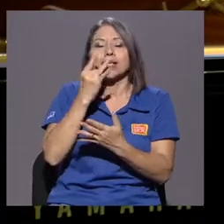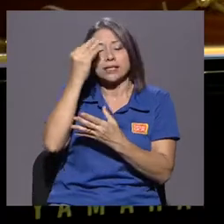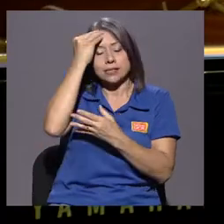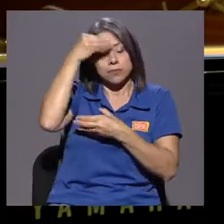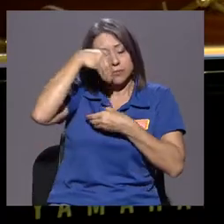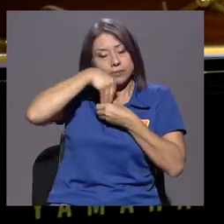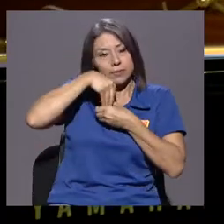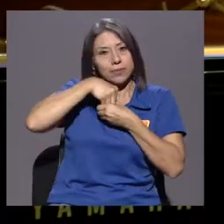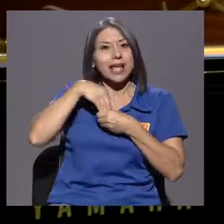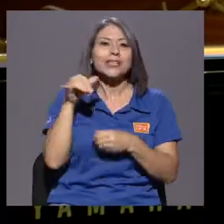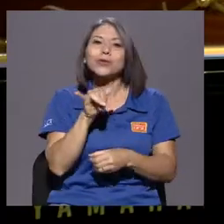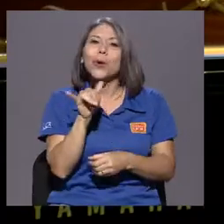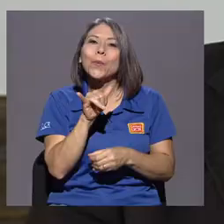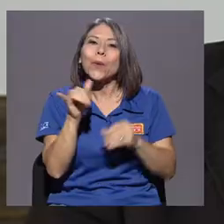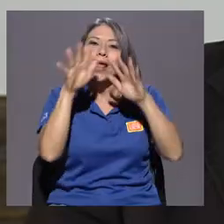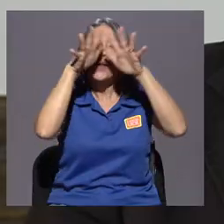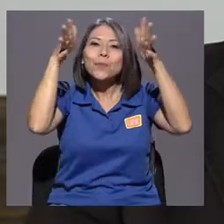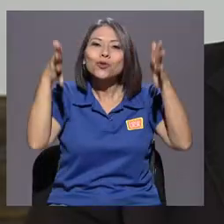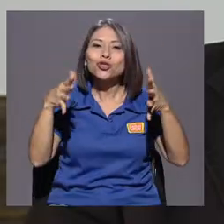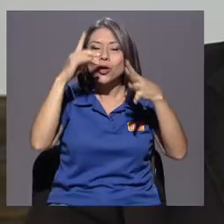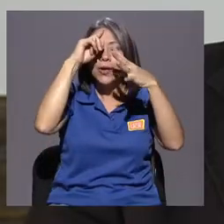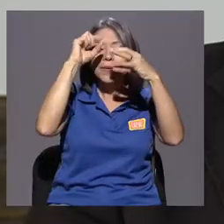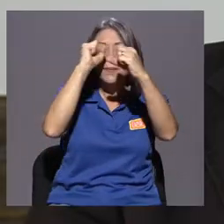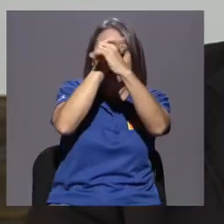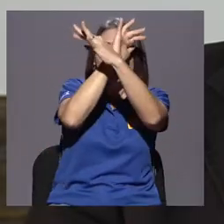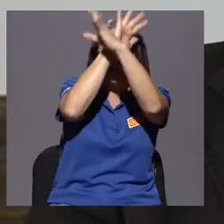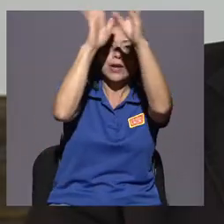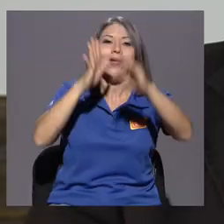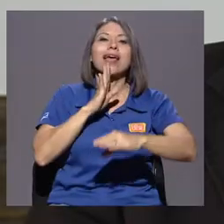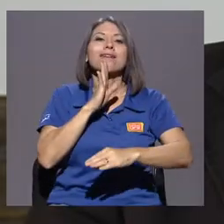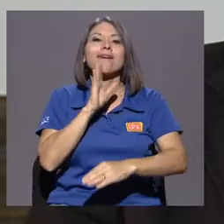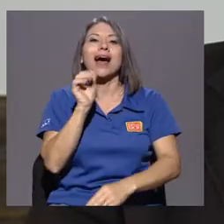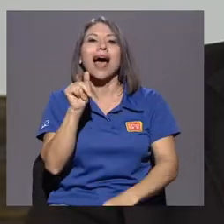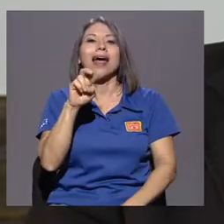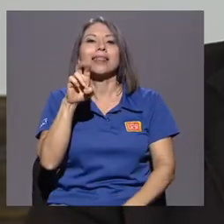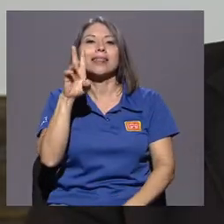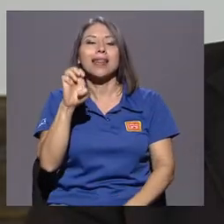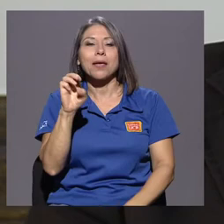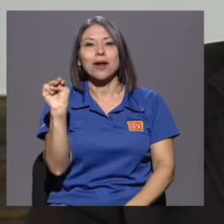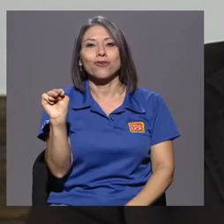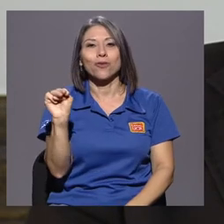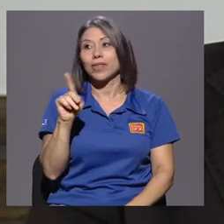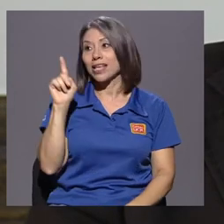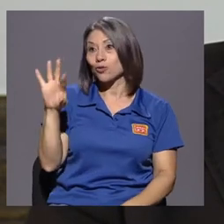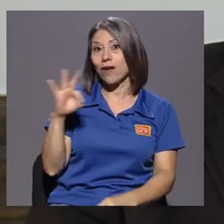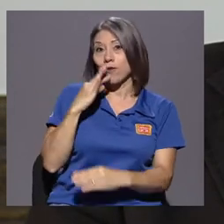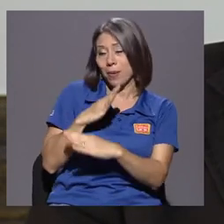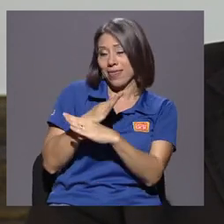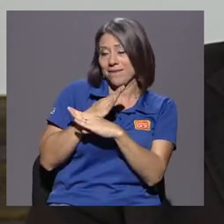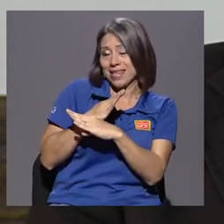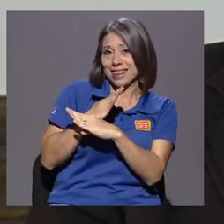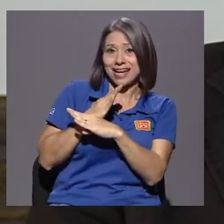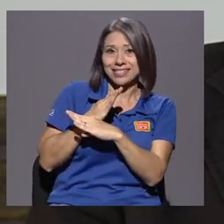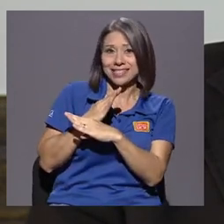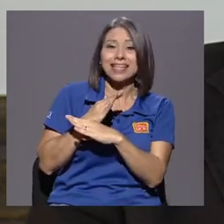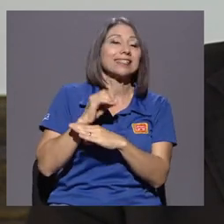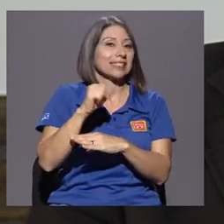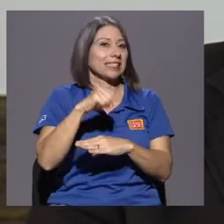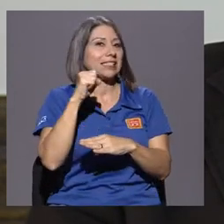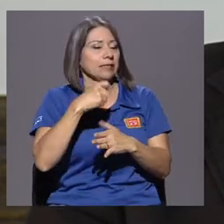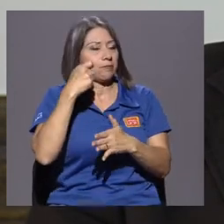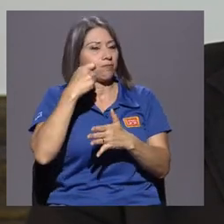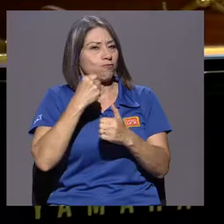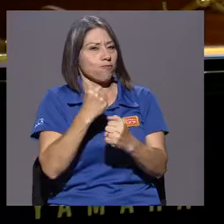imaginario de que hablaba andré malraux de una forma de blindarse una forma de blindarse sí muy útil muy útil me